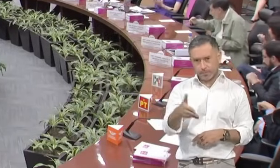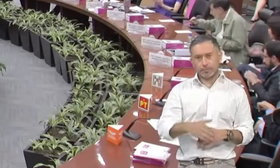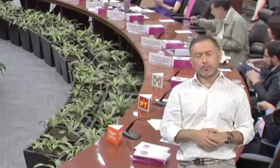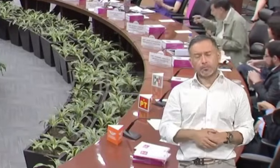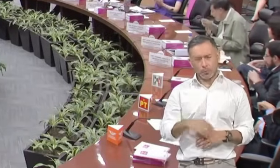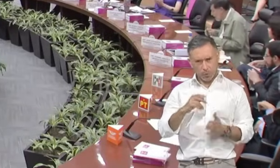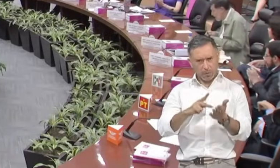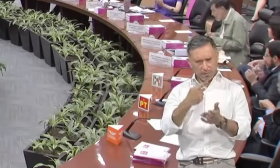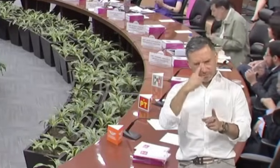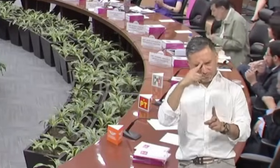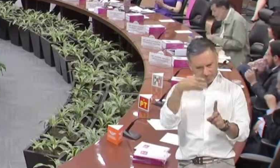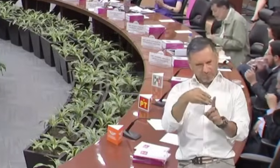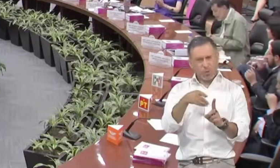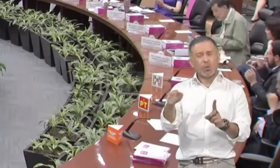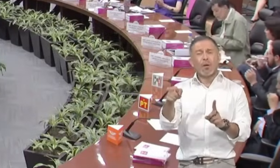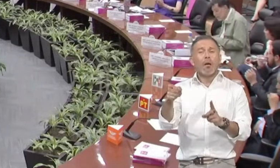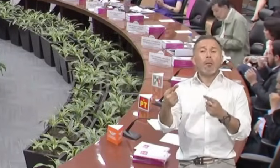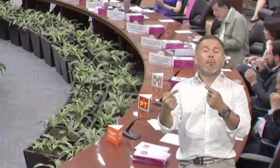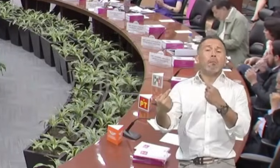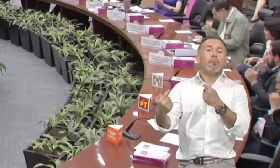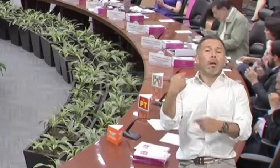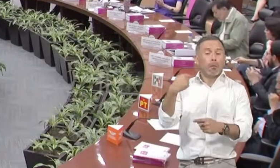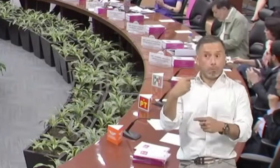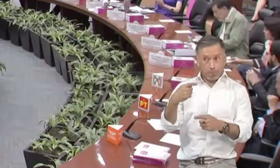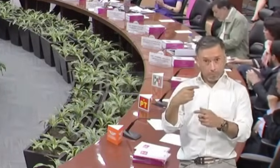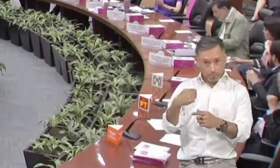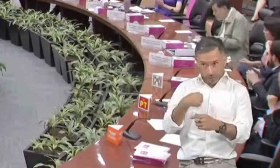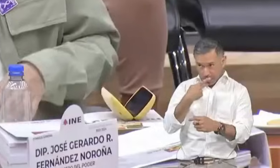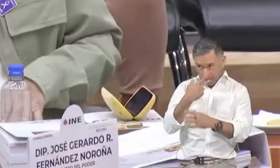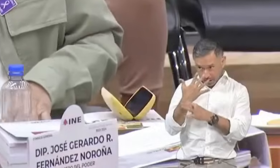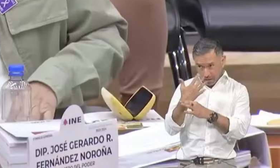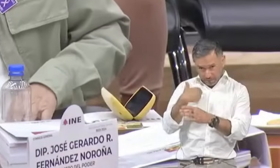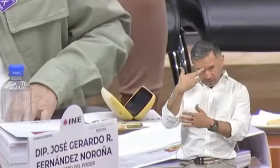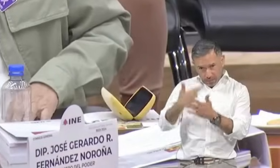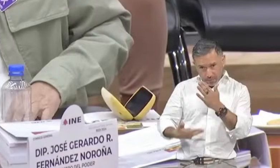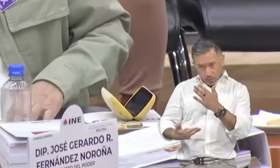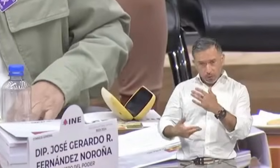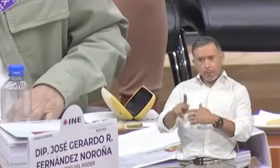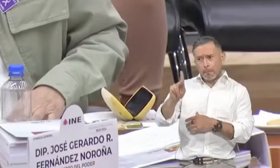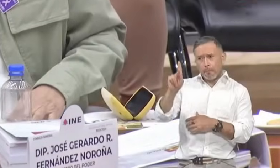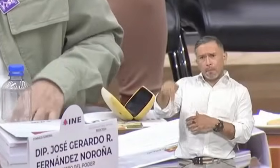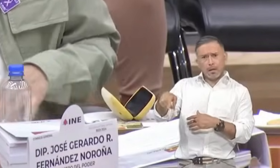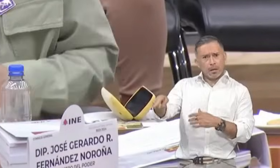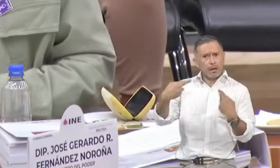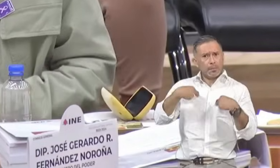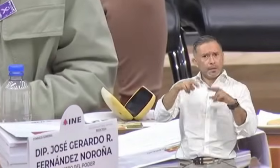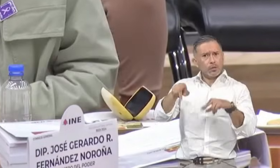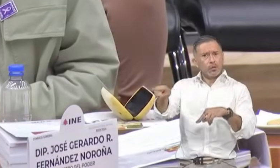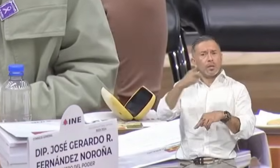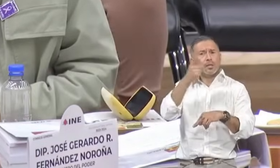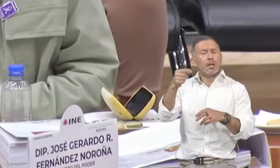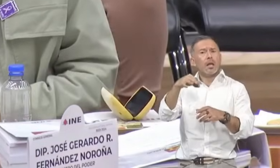yo insisto que la verdad le llaman falta de respeto. Fue la representación del PAN la que dijo que iba a haber una elección muy